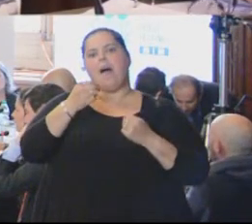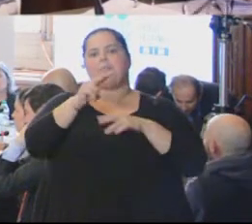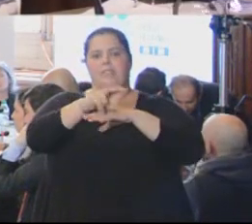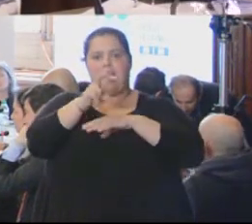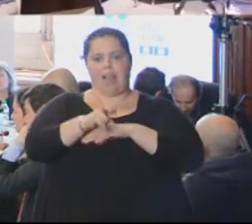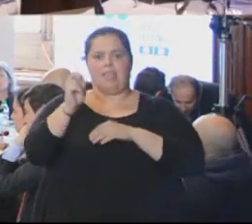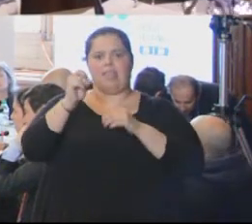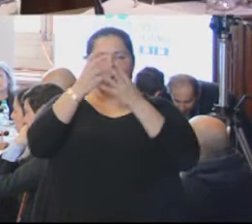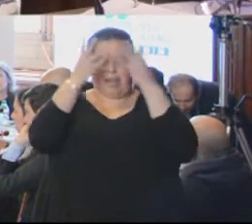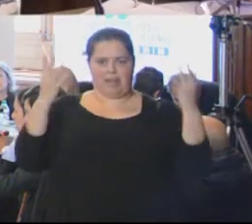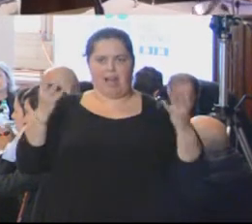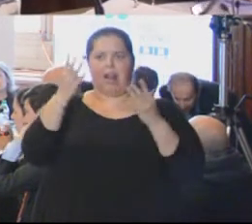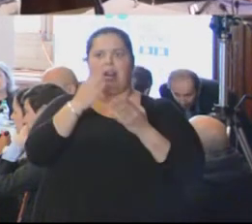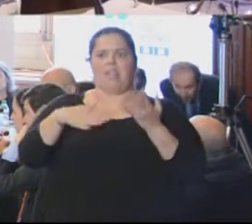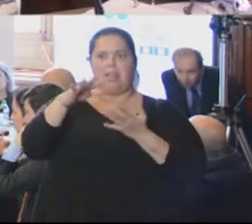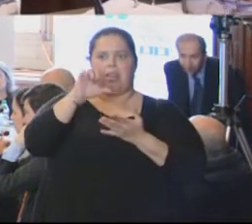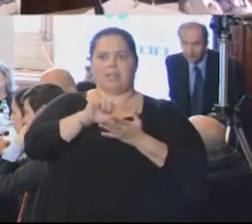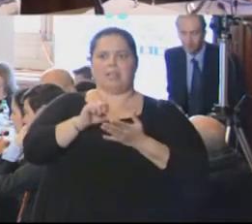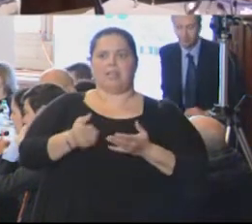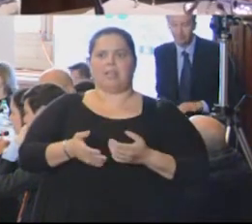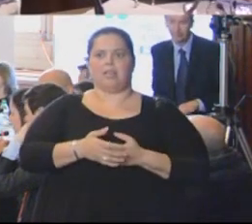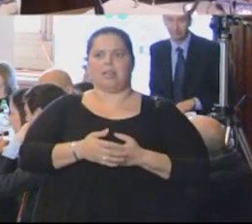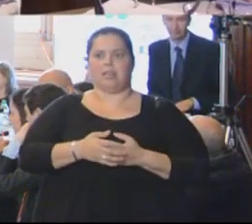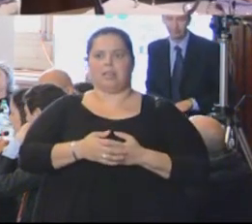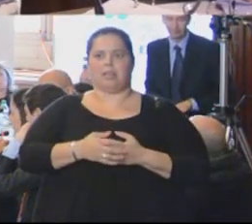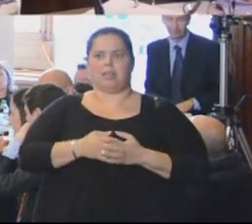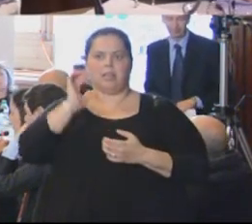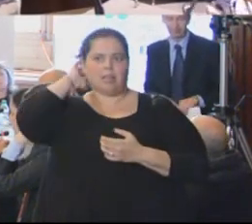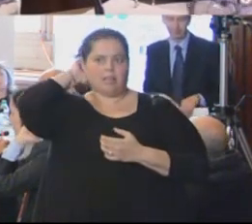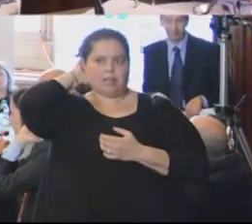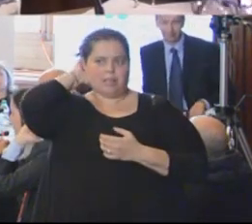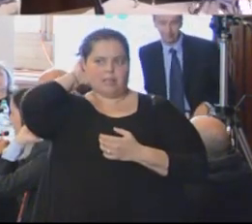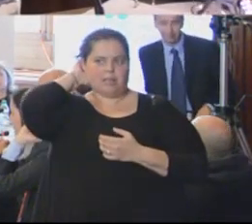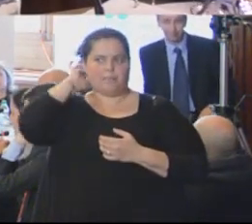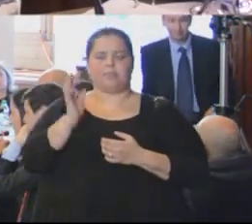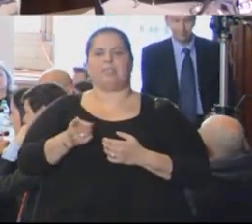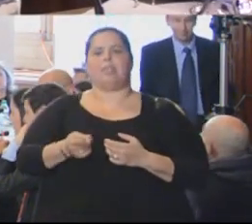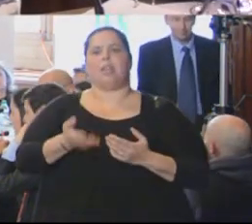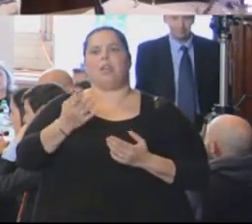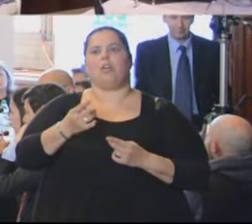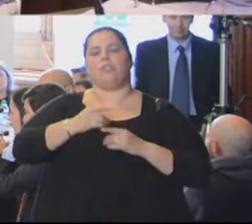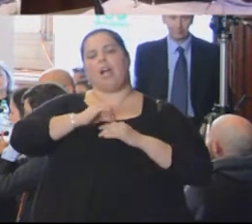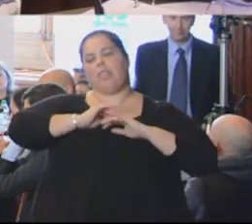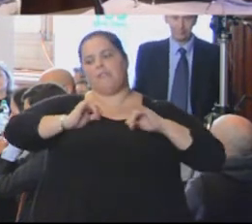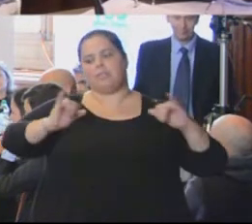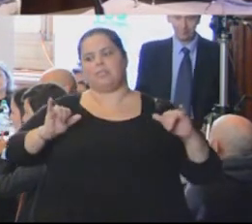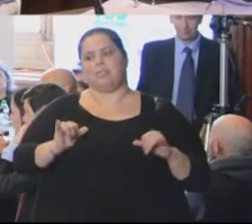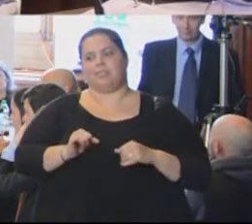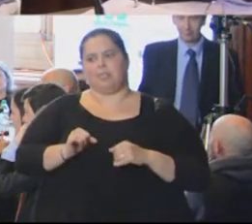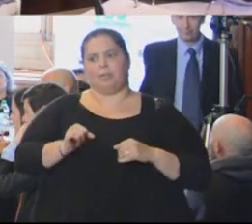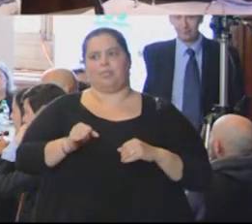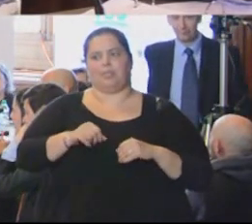y puso en marcha una estrategia de priorización de investigaciones por agresiones contra defensores de derechos humanos y líderes